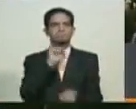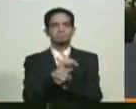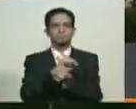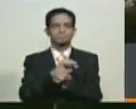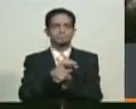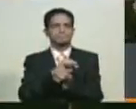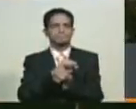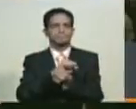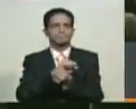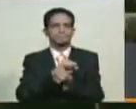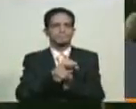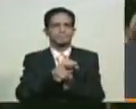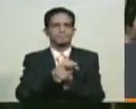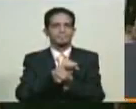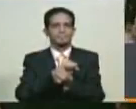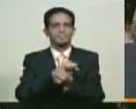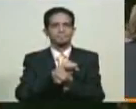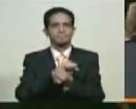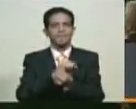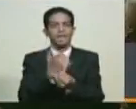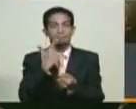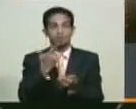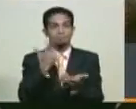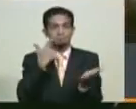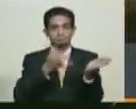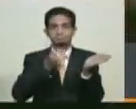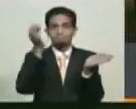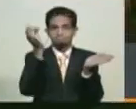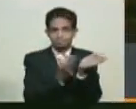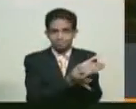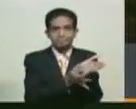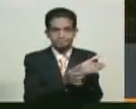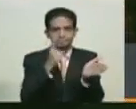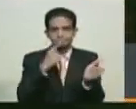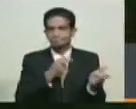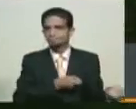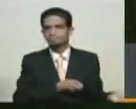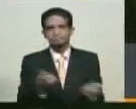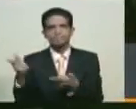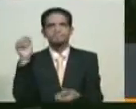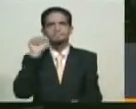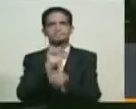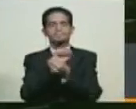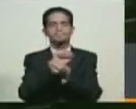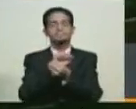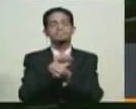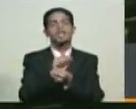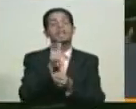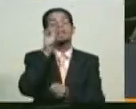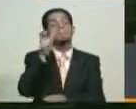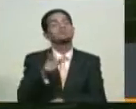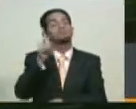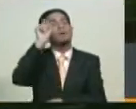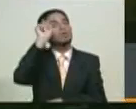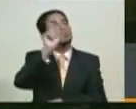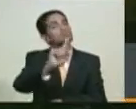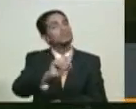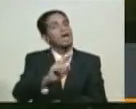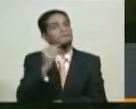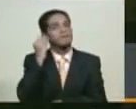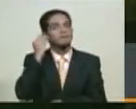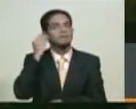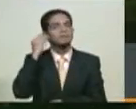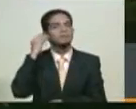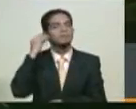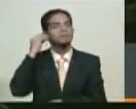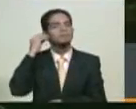inteligencia producto de una orden judicial. Y las personas no saben cuál es el patrón